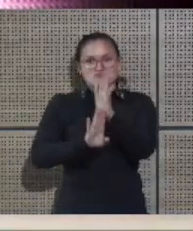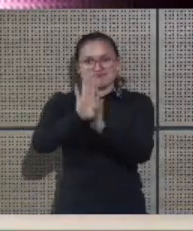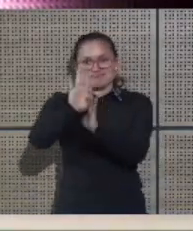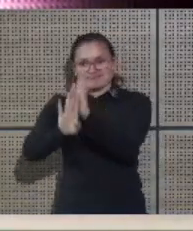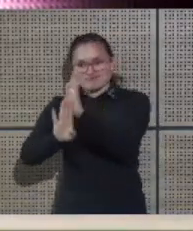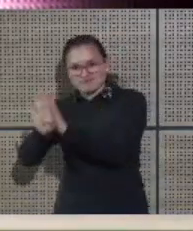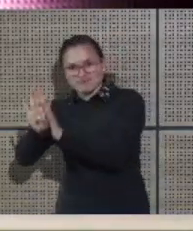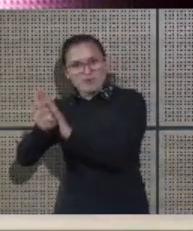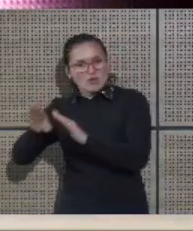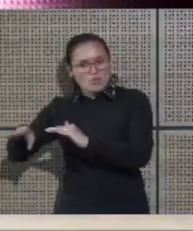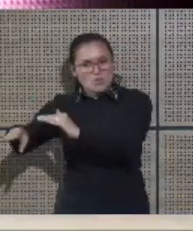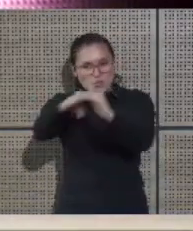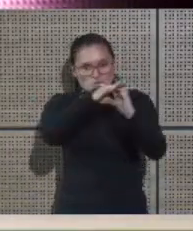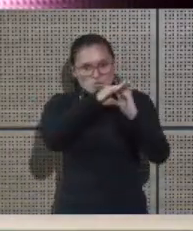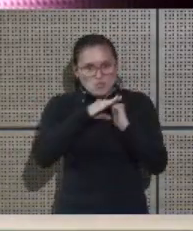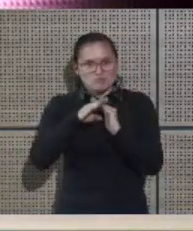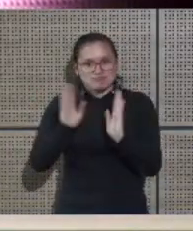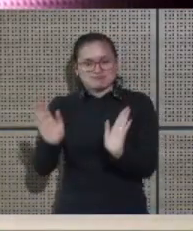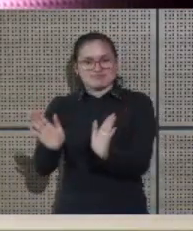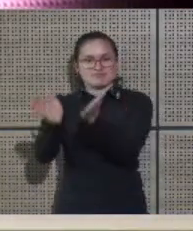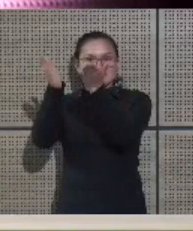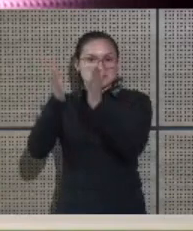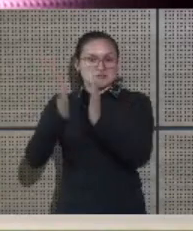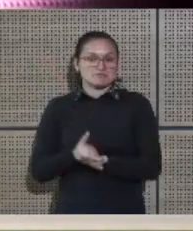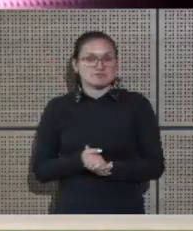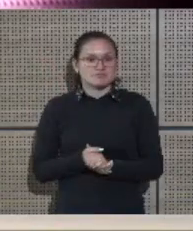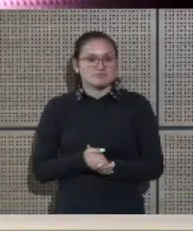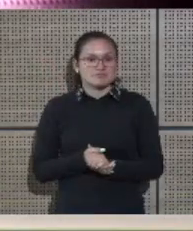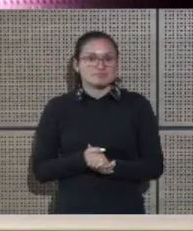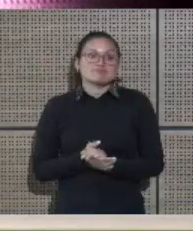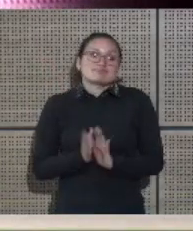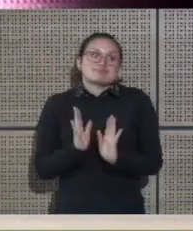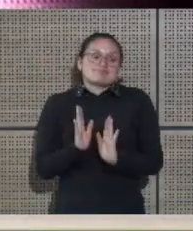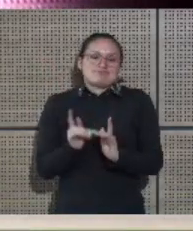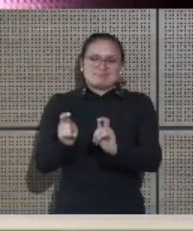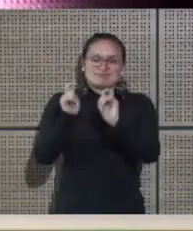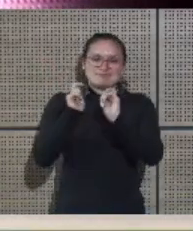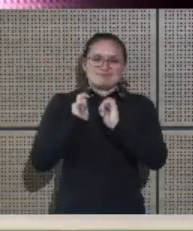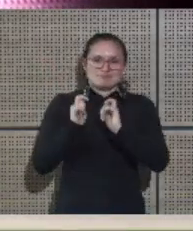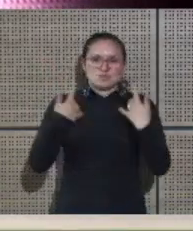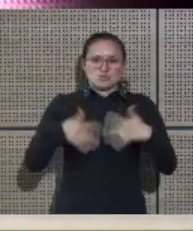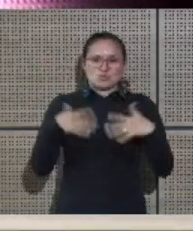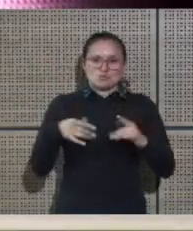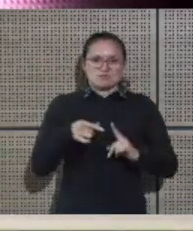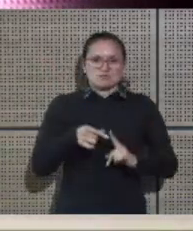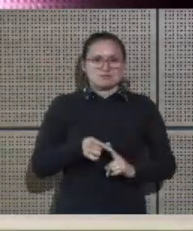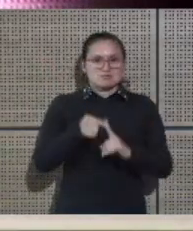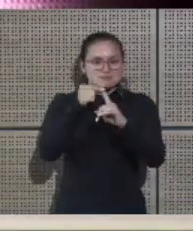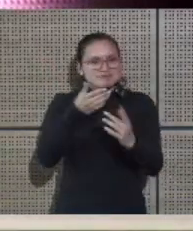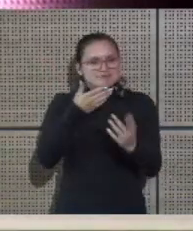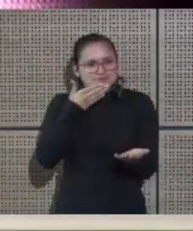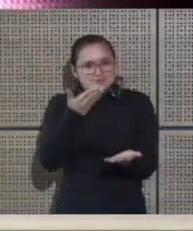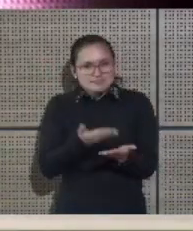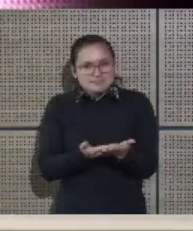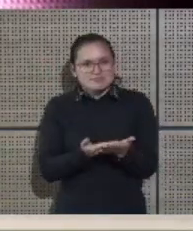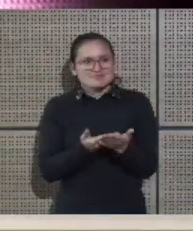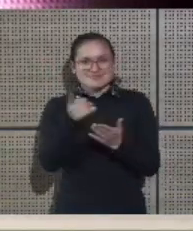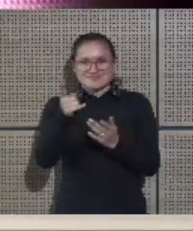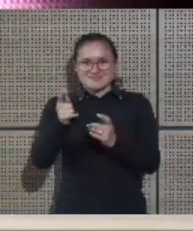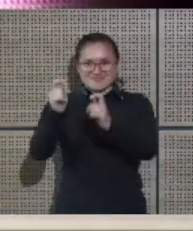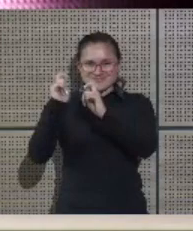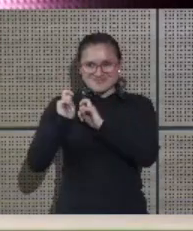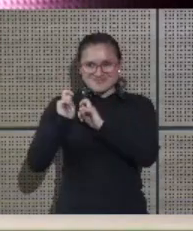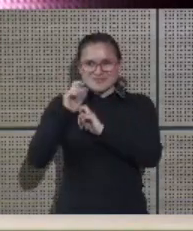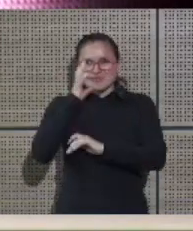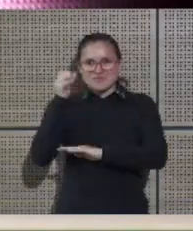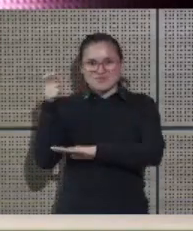social que requieren. Nosotros tenemos también nuevamente el gran privilegio, estamos muy honrados y muy agradecidos al